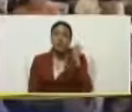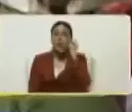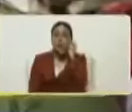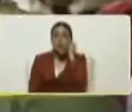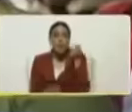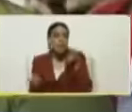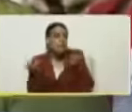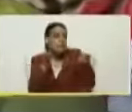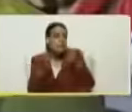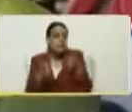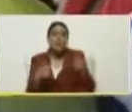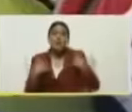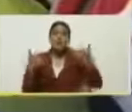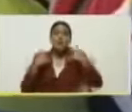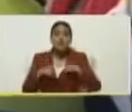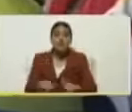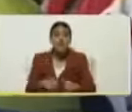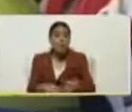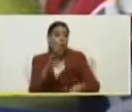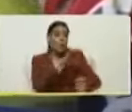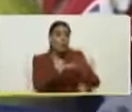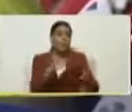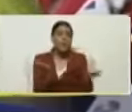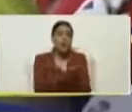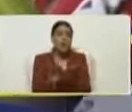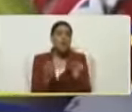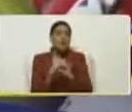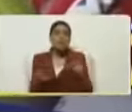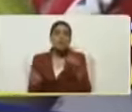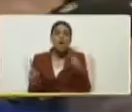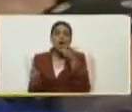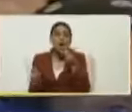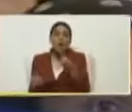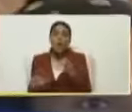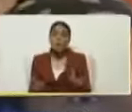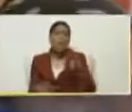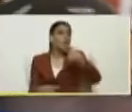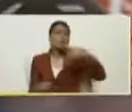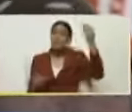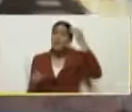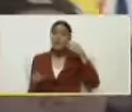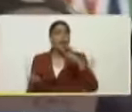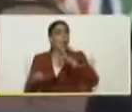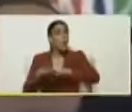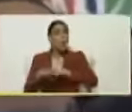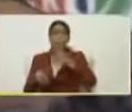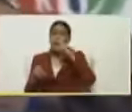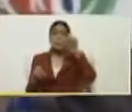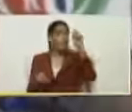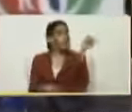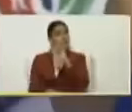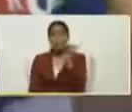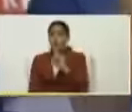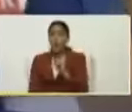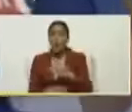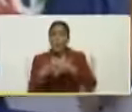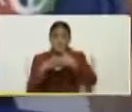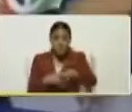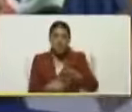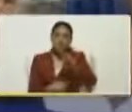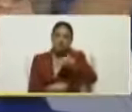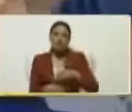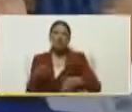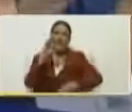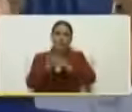ver nuestros hijos salir y nosotros estamos claras, presidente, que no es su culpa, que no es su responsabilidad. Por eso el 28 de julio vamos a